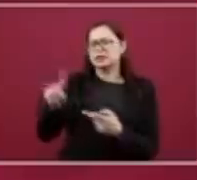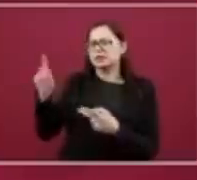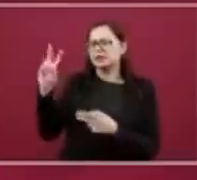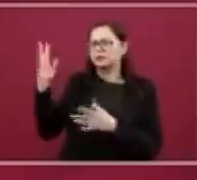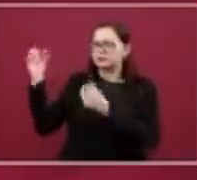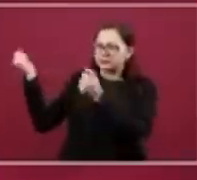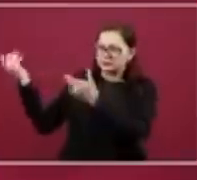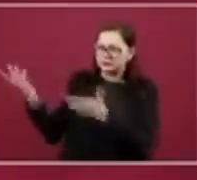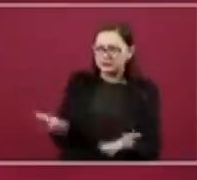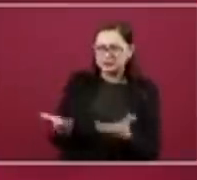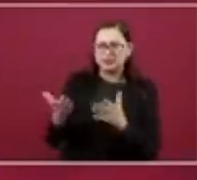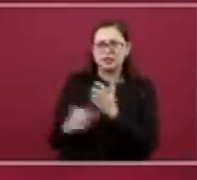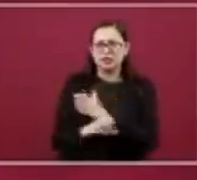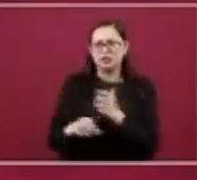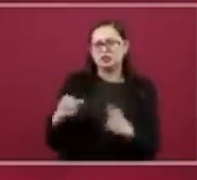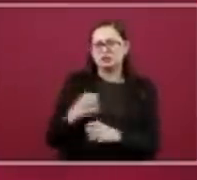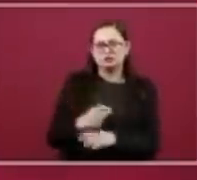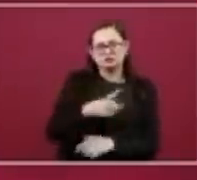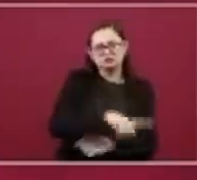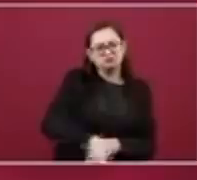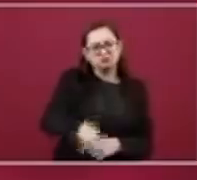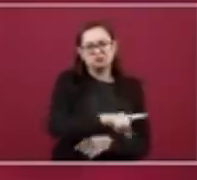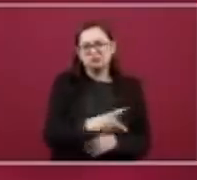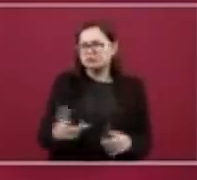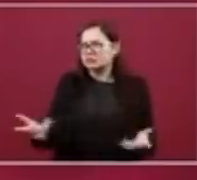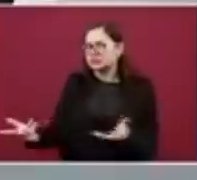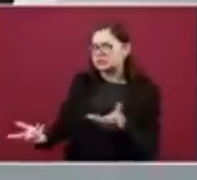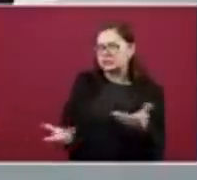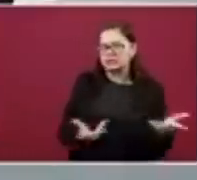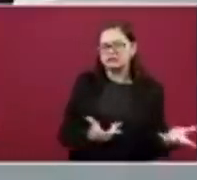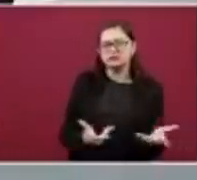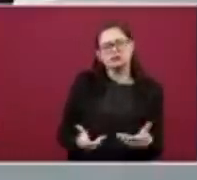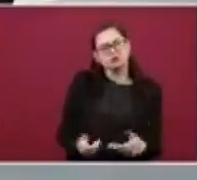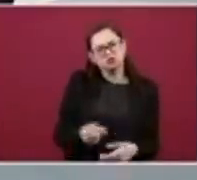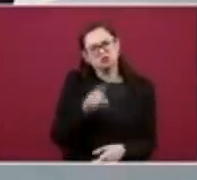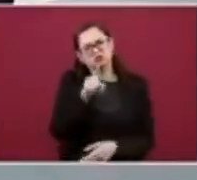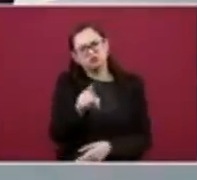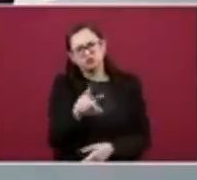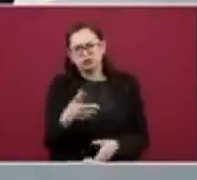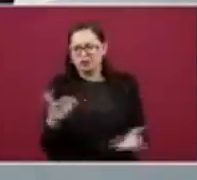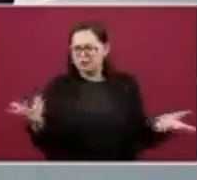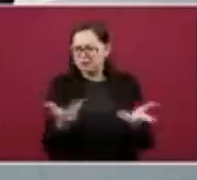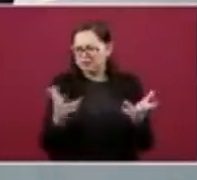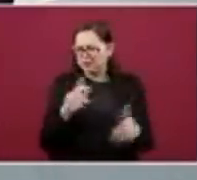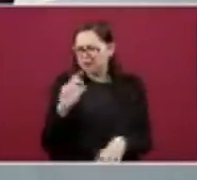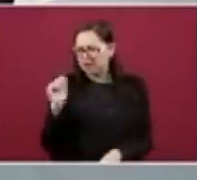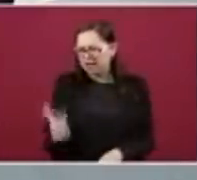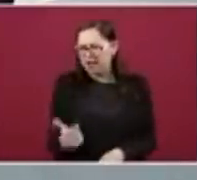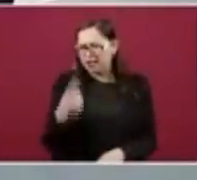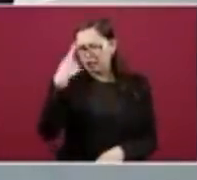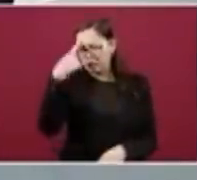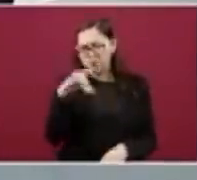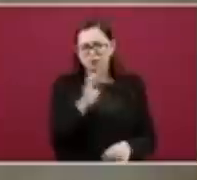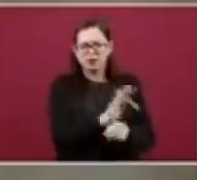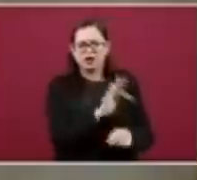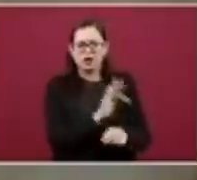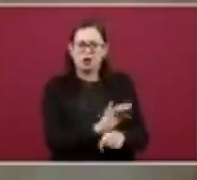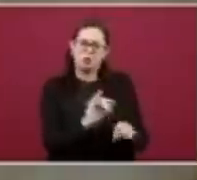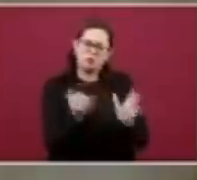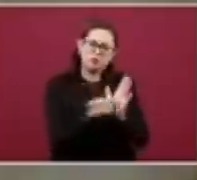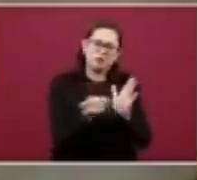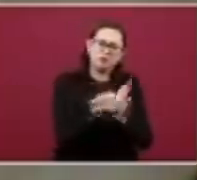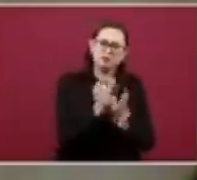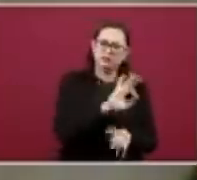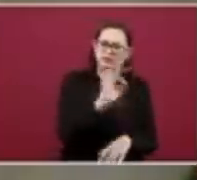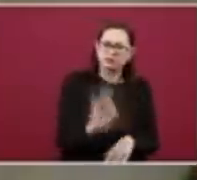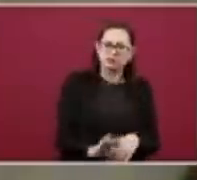si tomará usted alguna medida en ese sentido para protegerlos o habrá incentivos fiscales. Y la